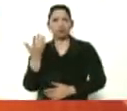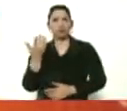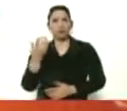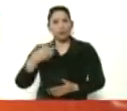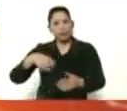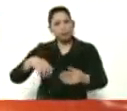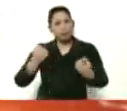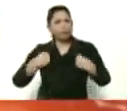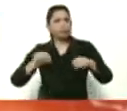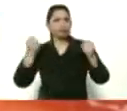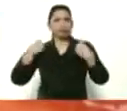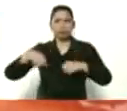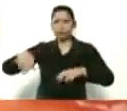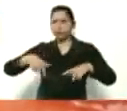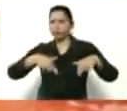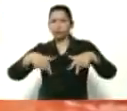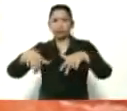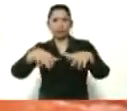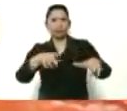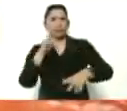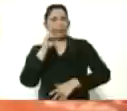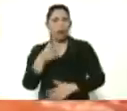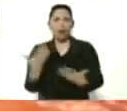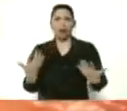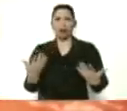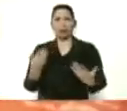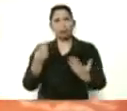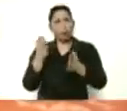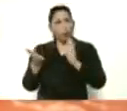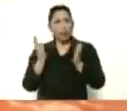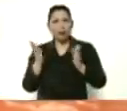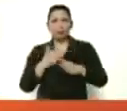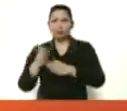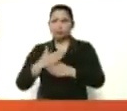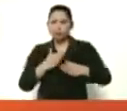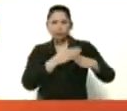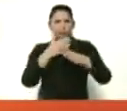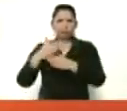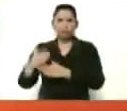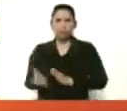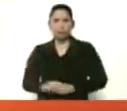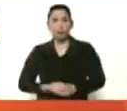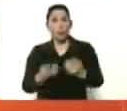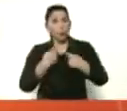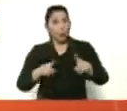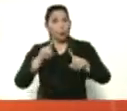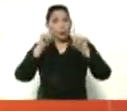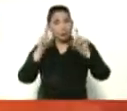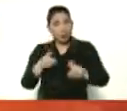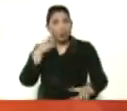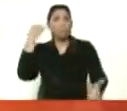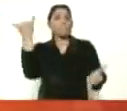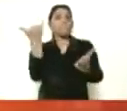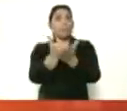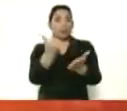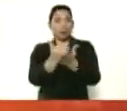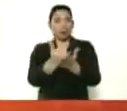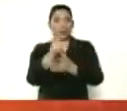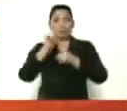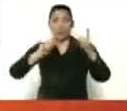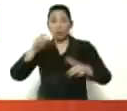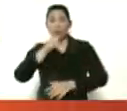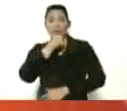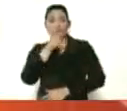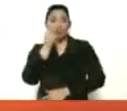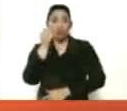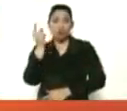caminar, salir, ver el sol, sentirse mejor, ¿verdad? Es otra prueba, otro ensayo para las personas de la tercera